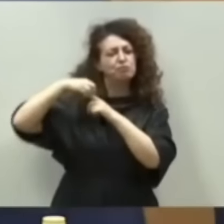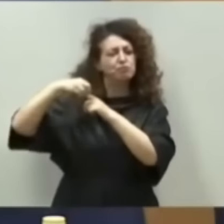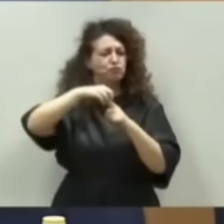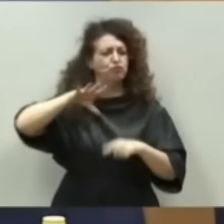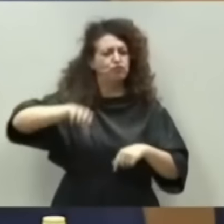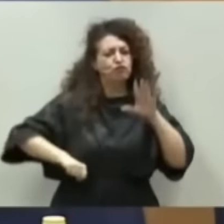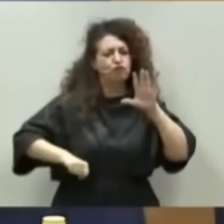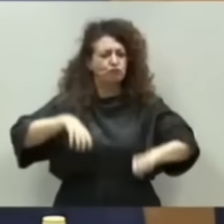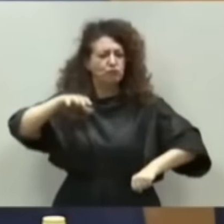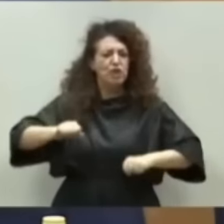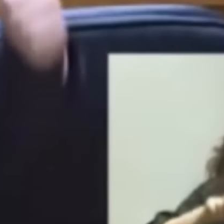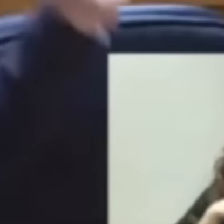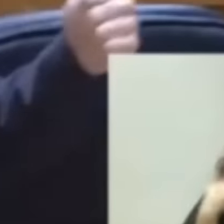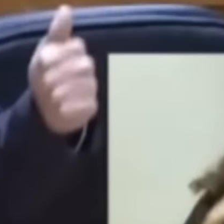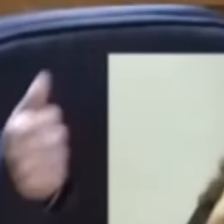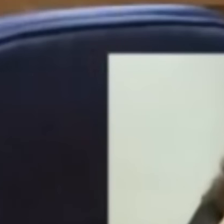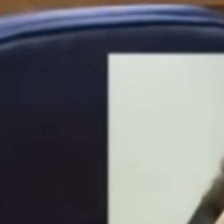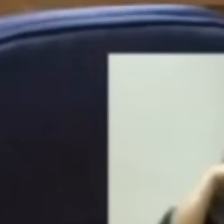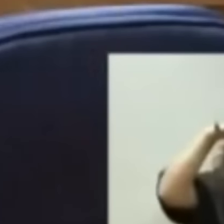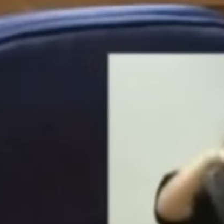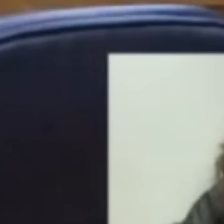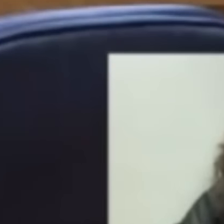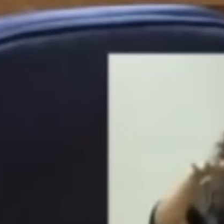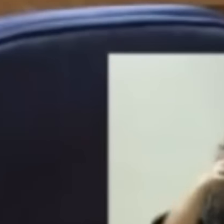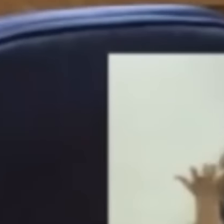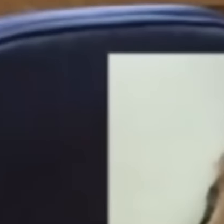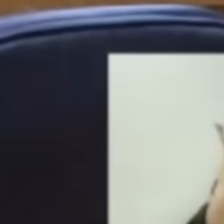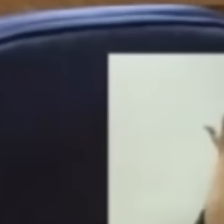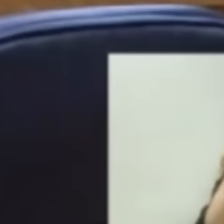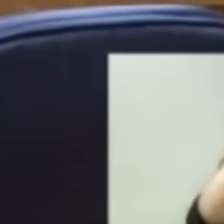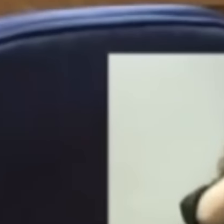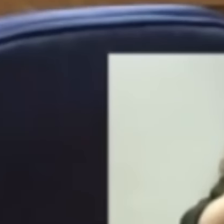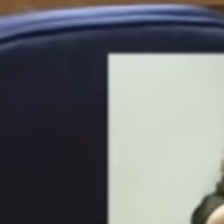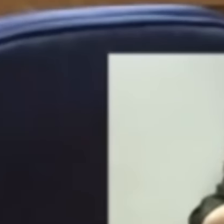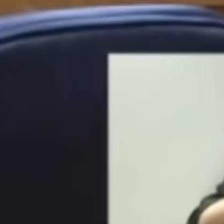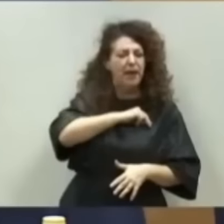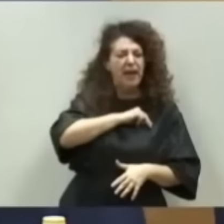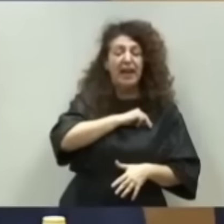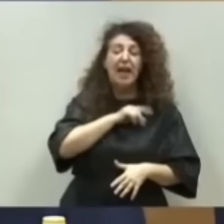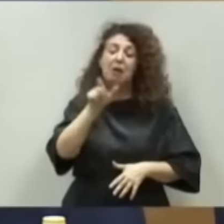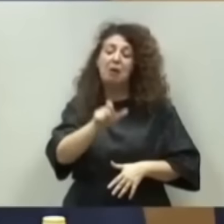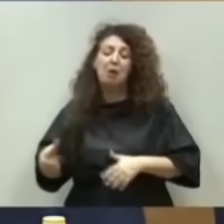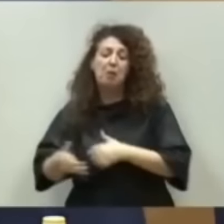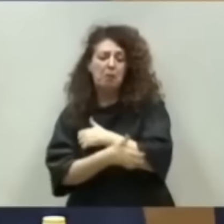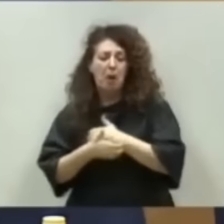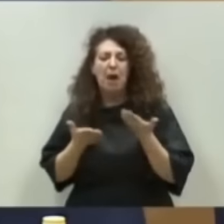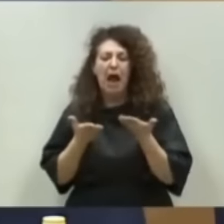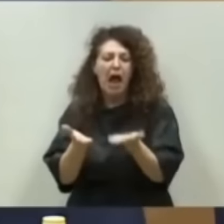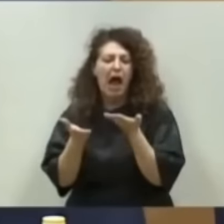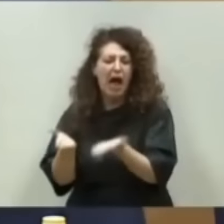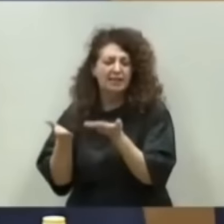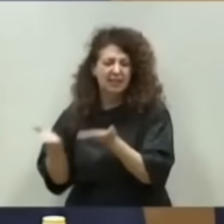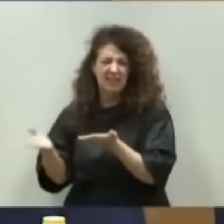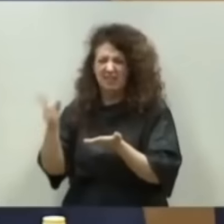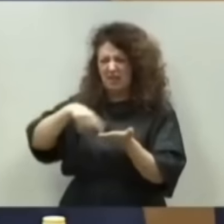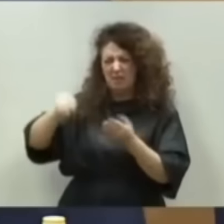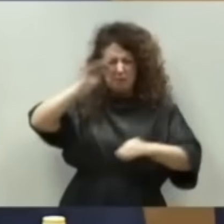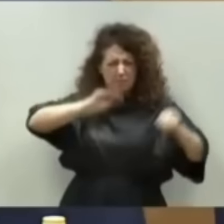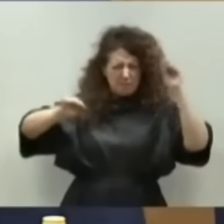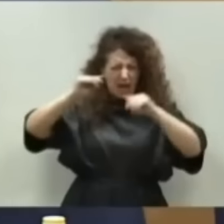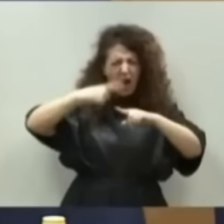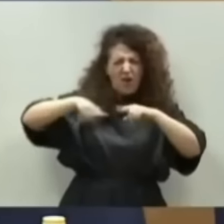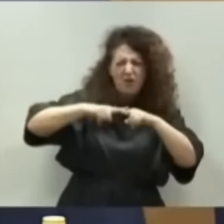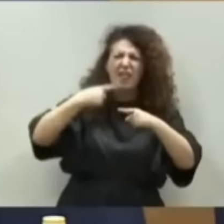una sociedad de desiguales donde hay privilegiados y asistencialismo con los pobres. Así que frente a sus aspavientos y sus juegos